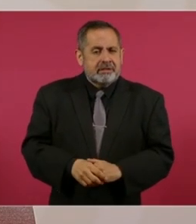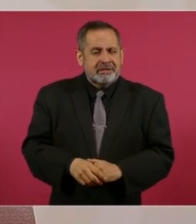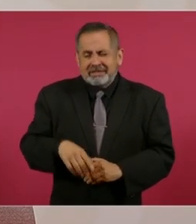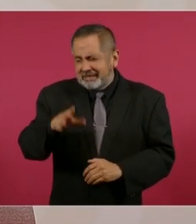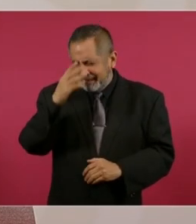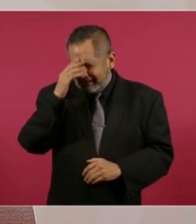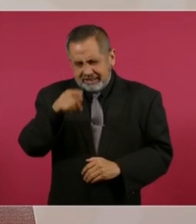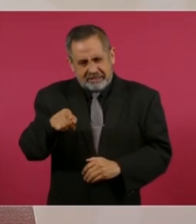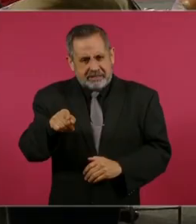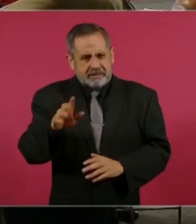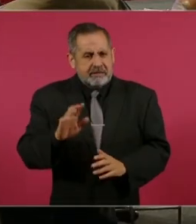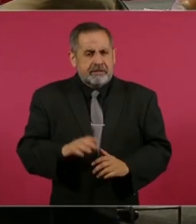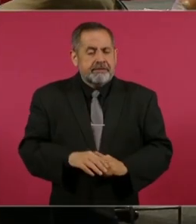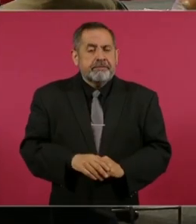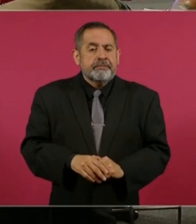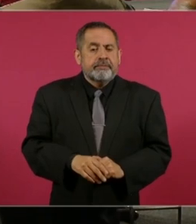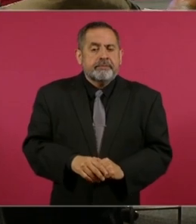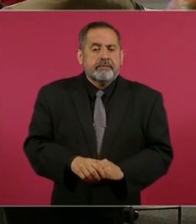si